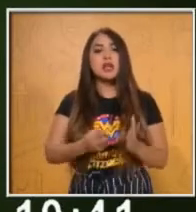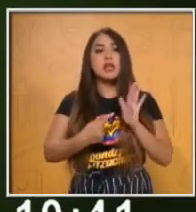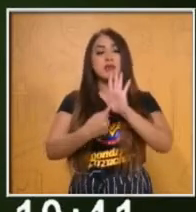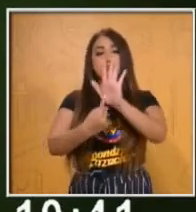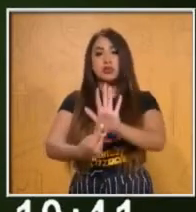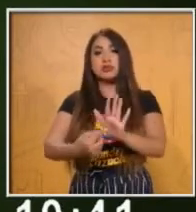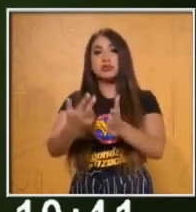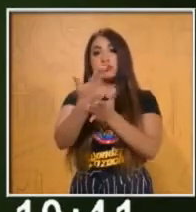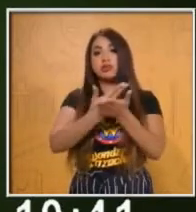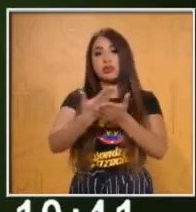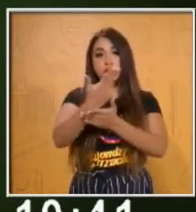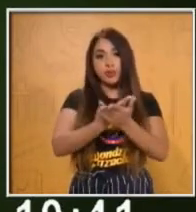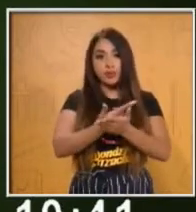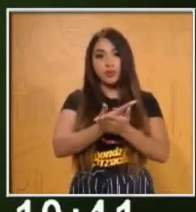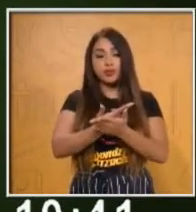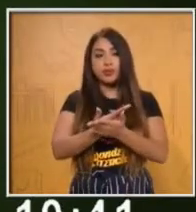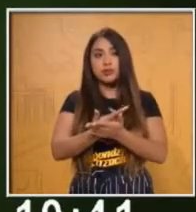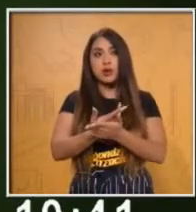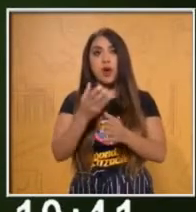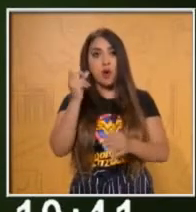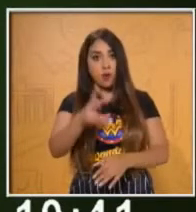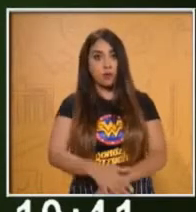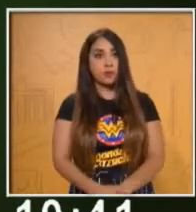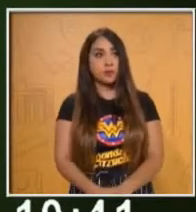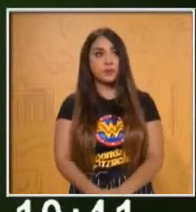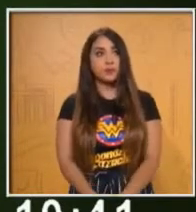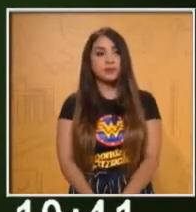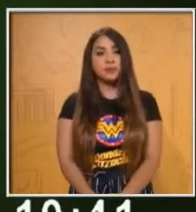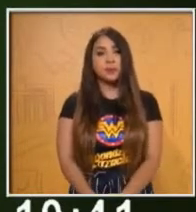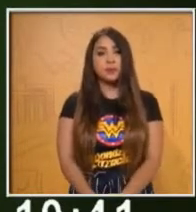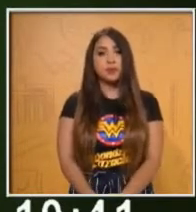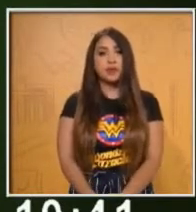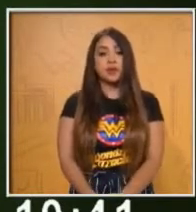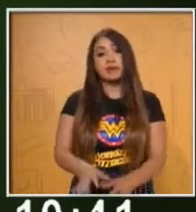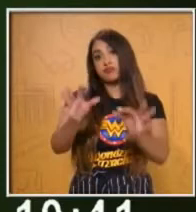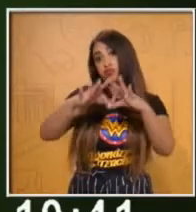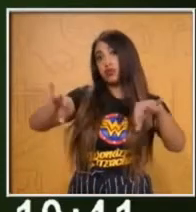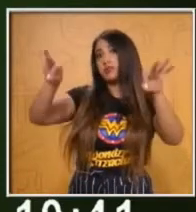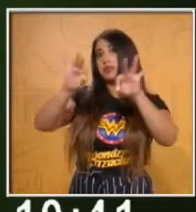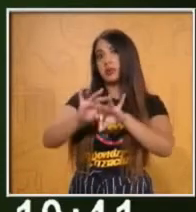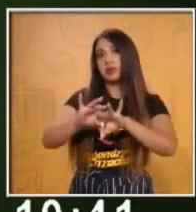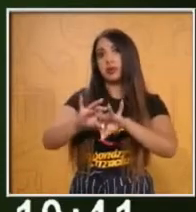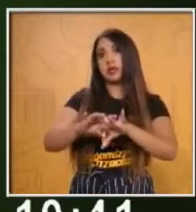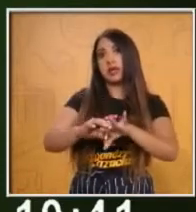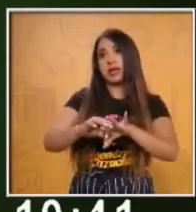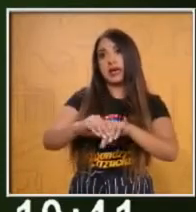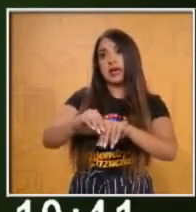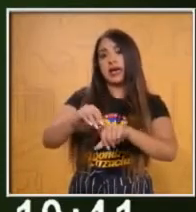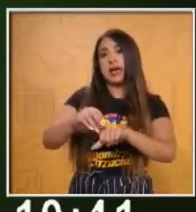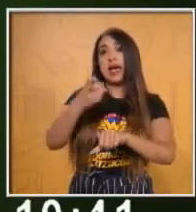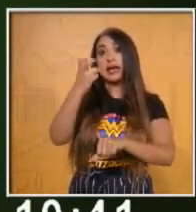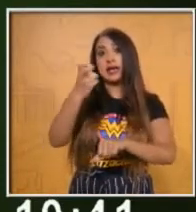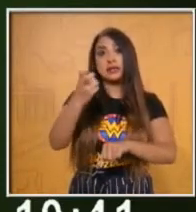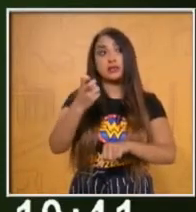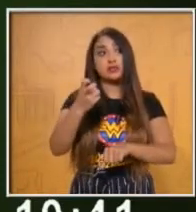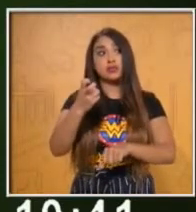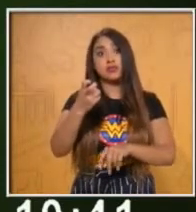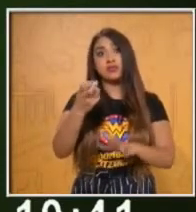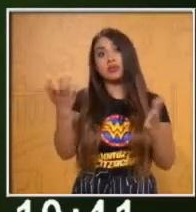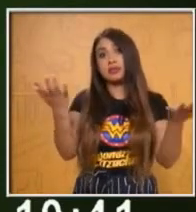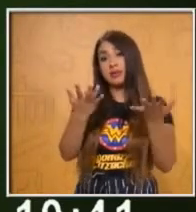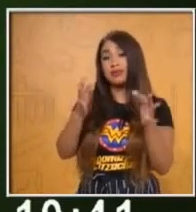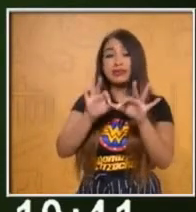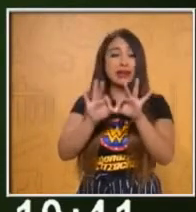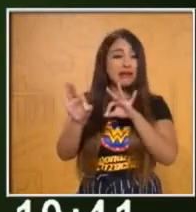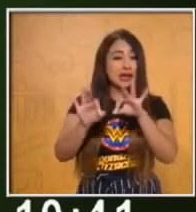Los dibujos y tu cuento. Así es, maestra Yuli. Es que es muy importante que a lo largo de este trimestre hemos estado